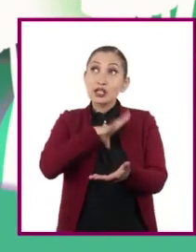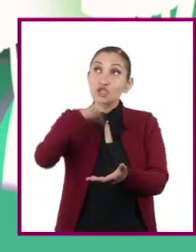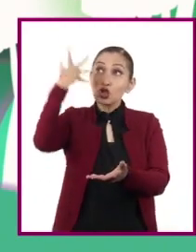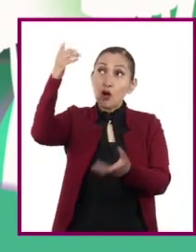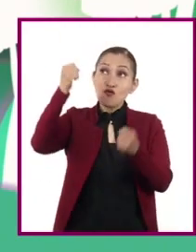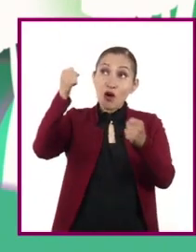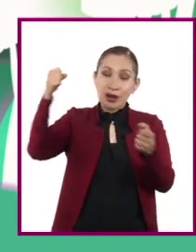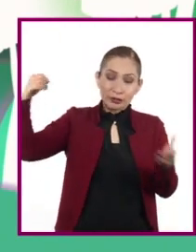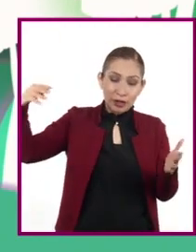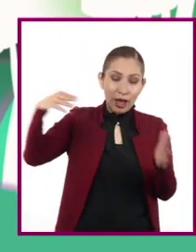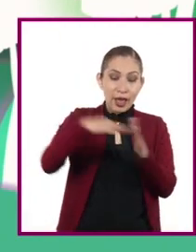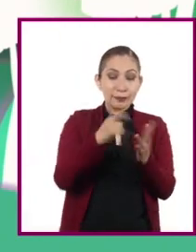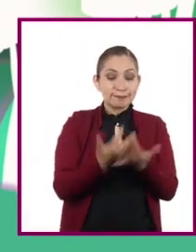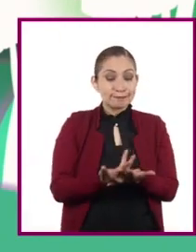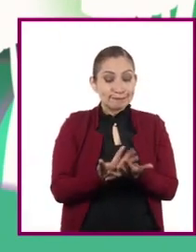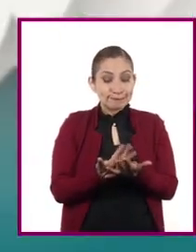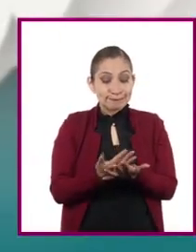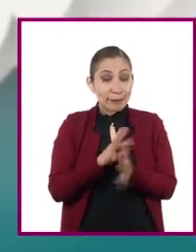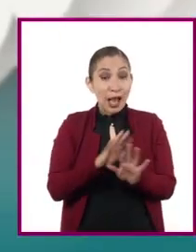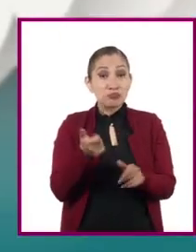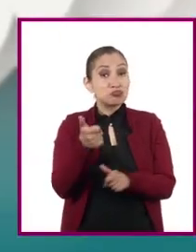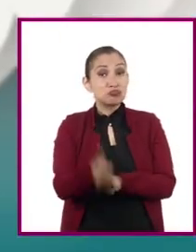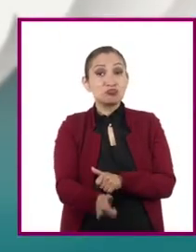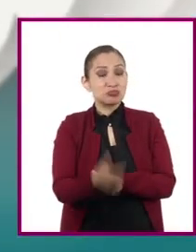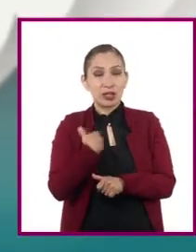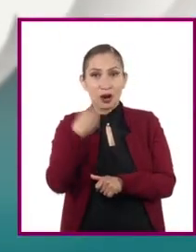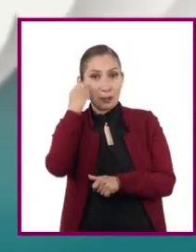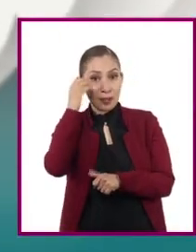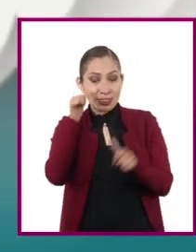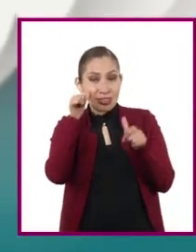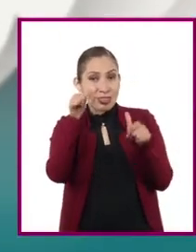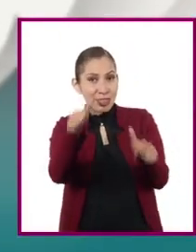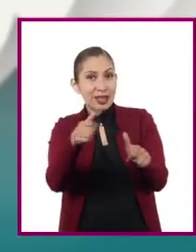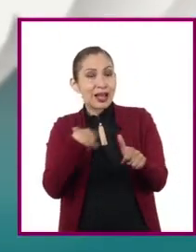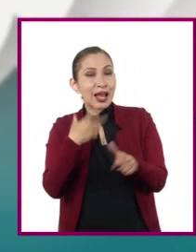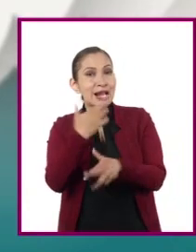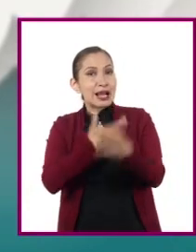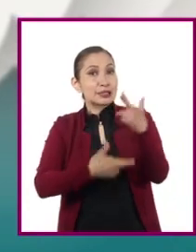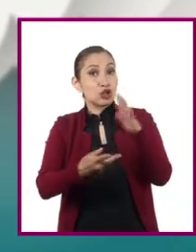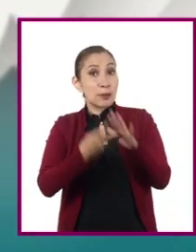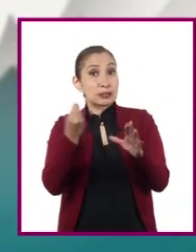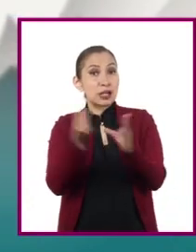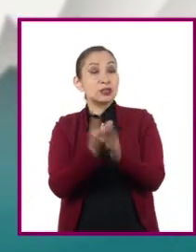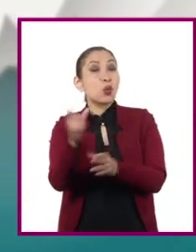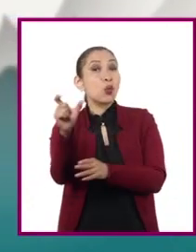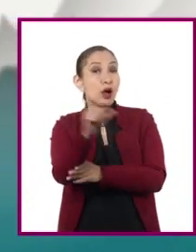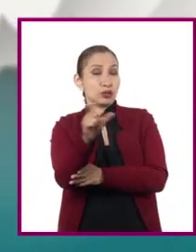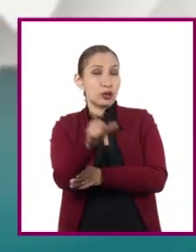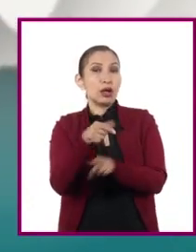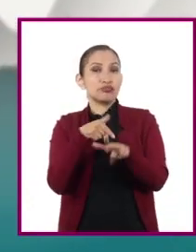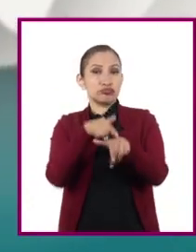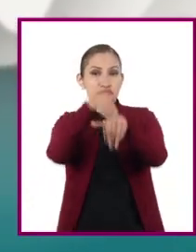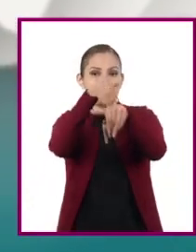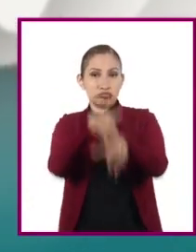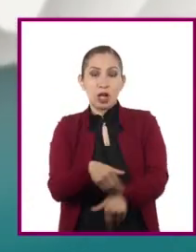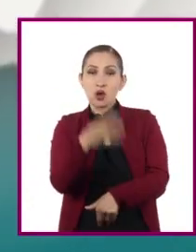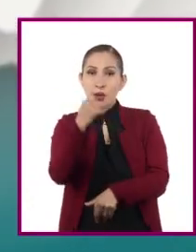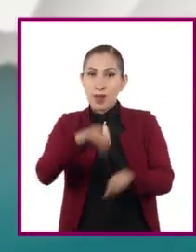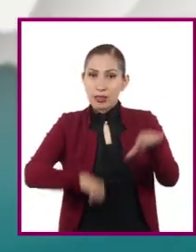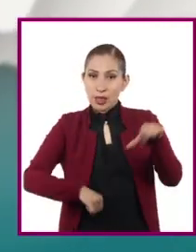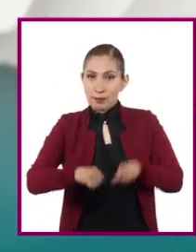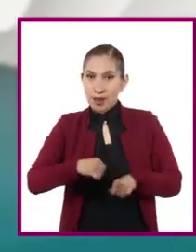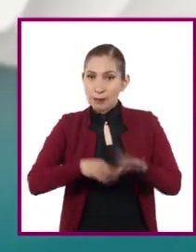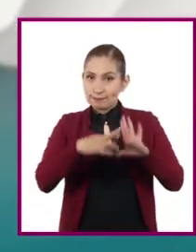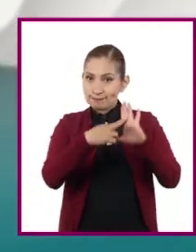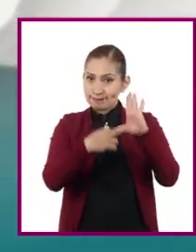expuesto al sol y esperen a que funcione. No olviden estar atentos al regreso a clases y seguir las 9